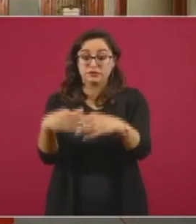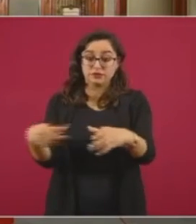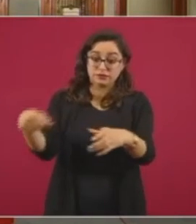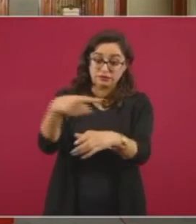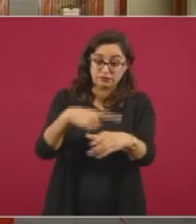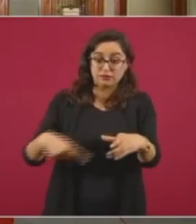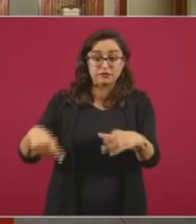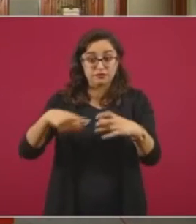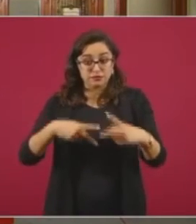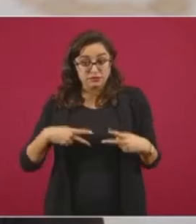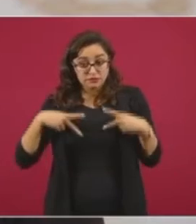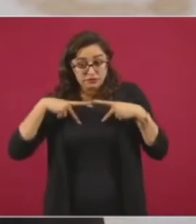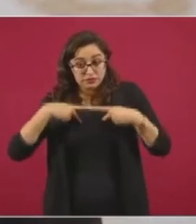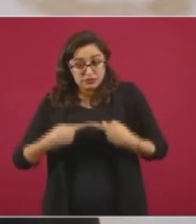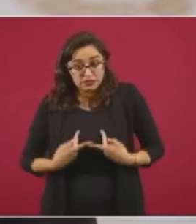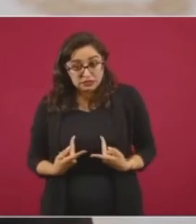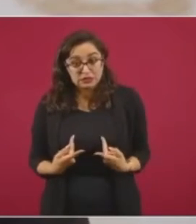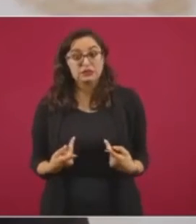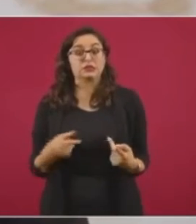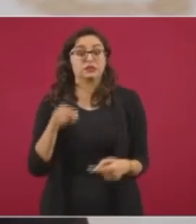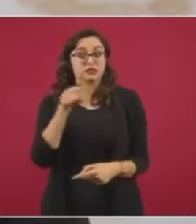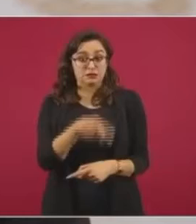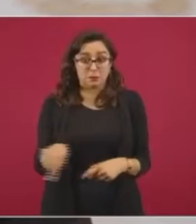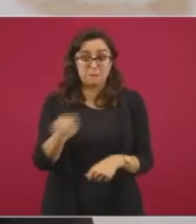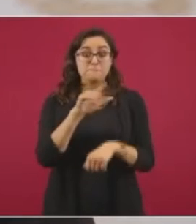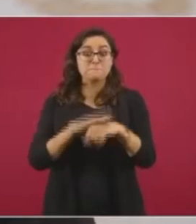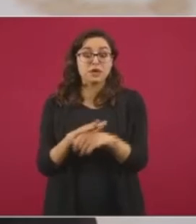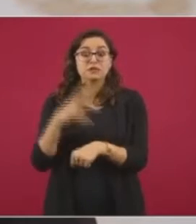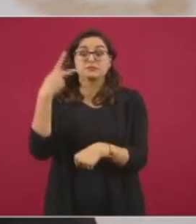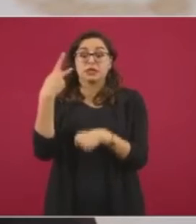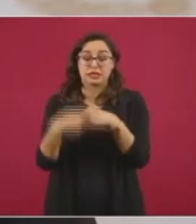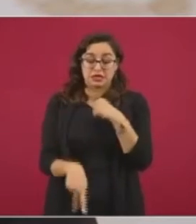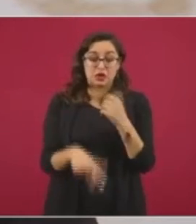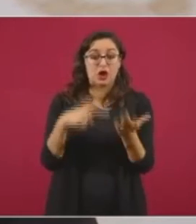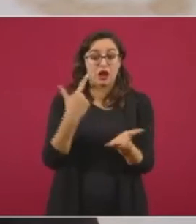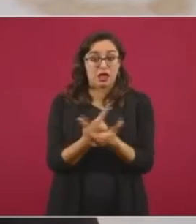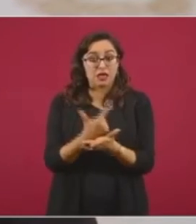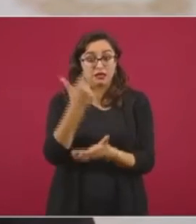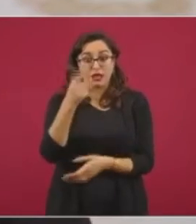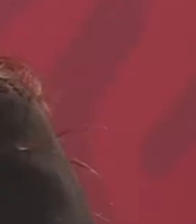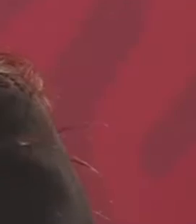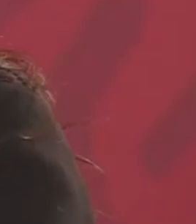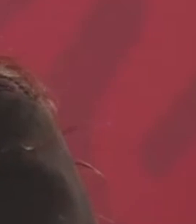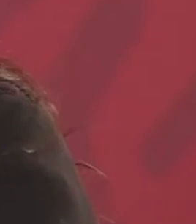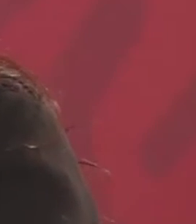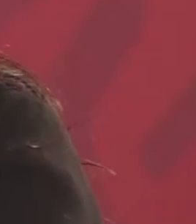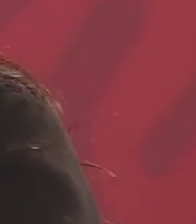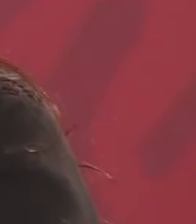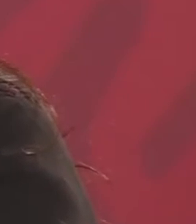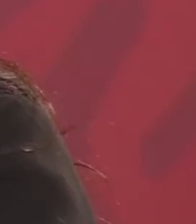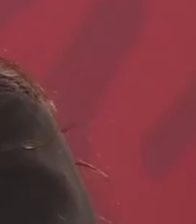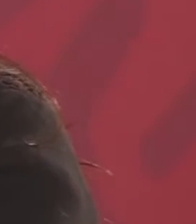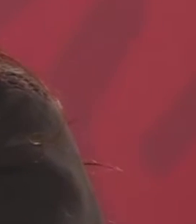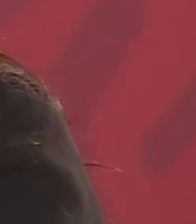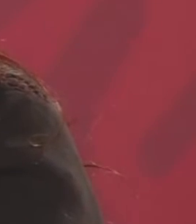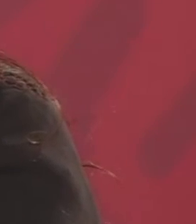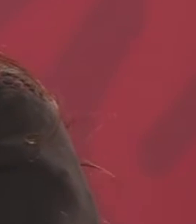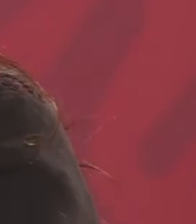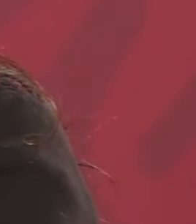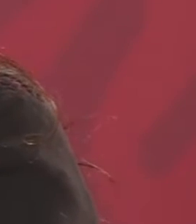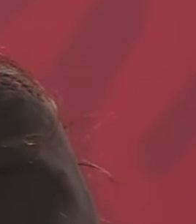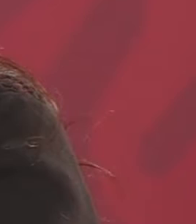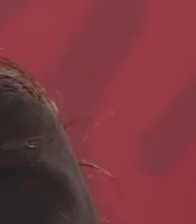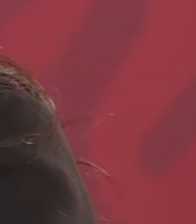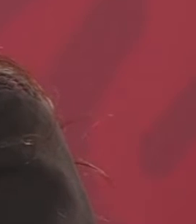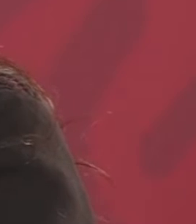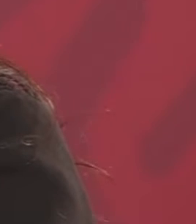poblaciones vulneradas tienen un mayor riesgo de tener infección por VIH, también existen municipios con